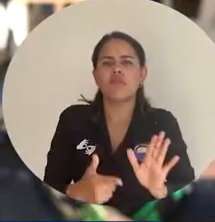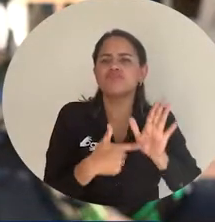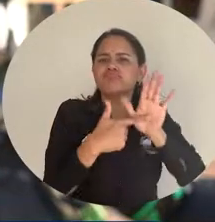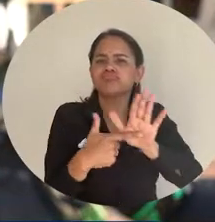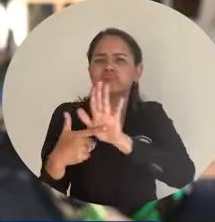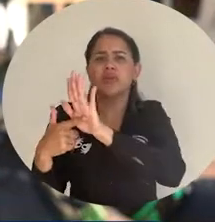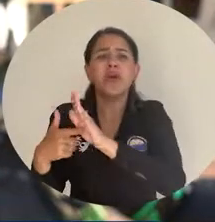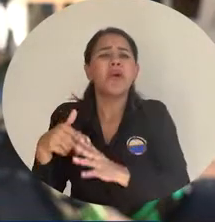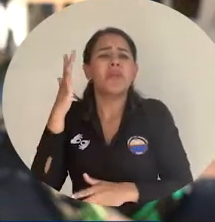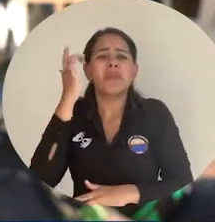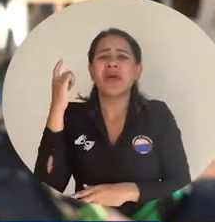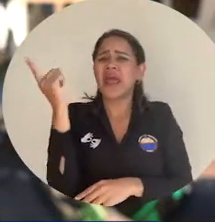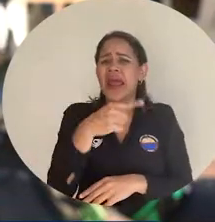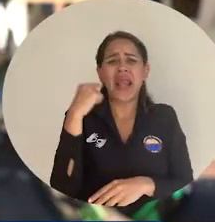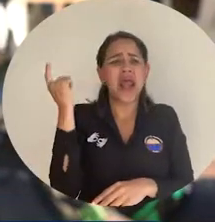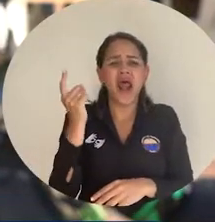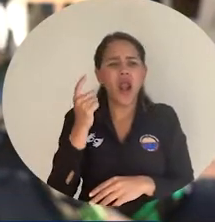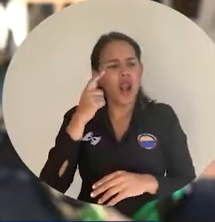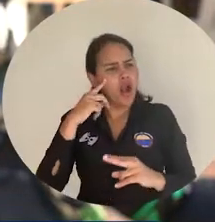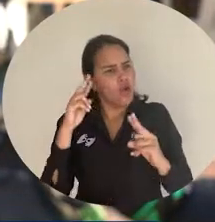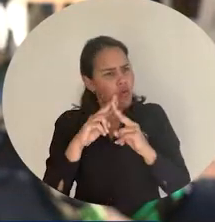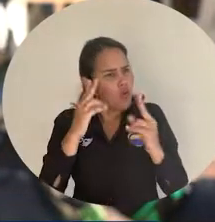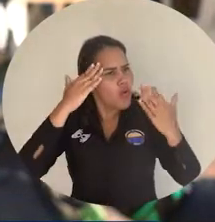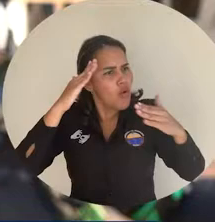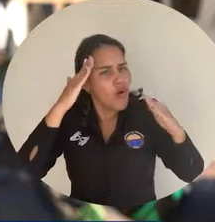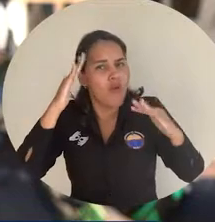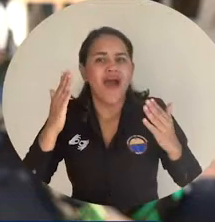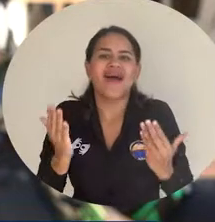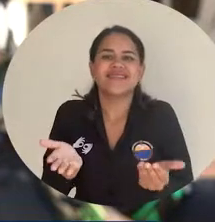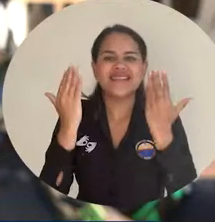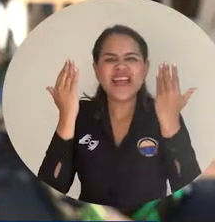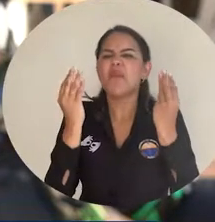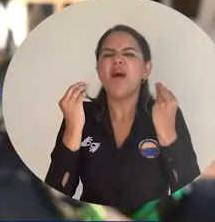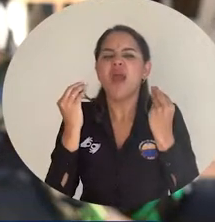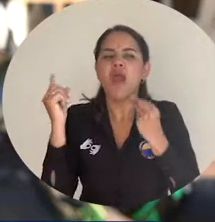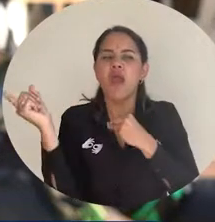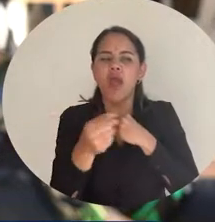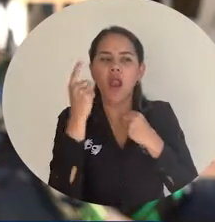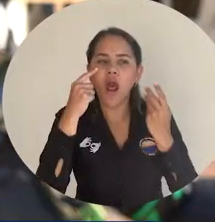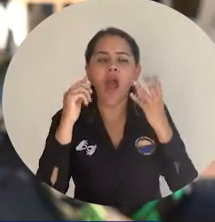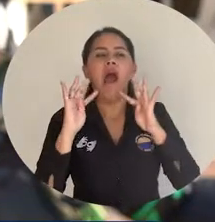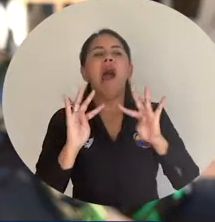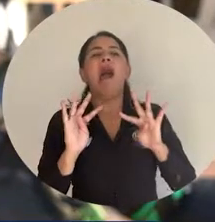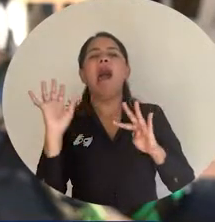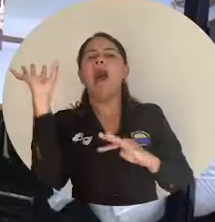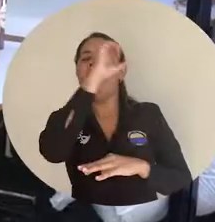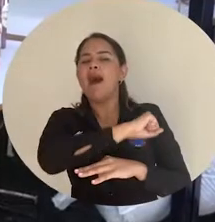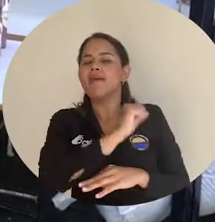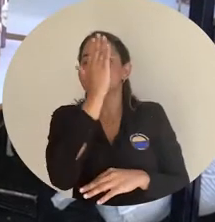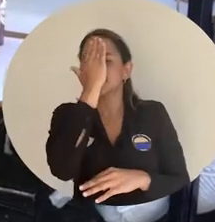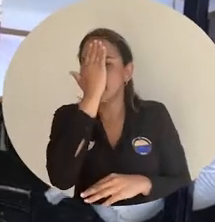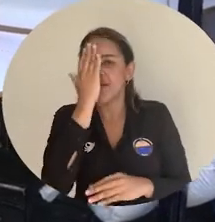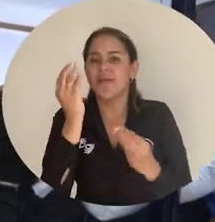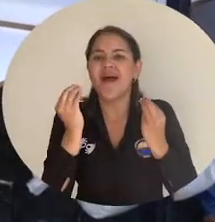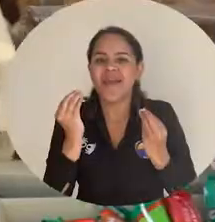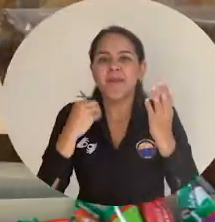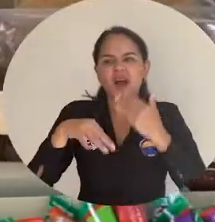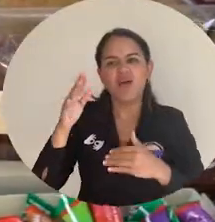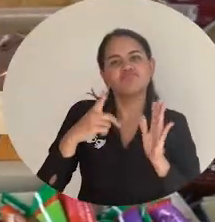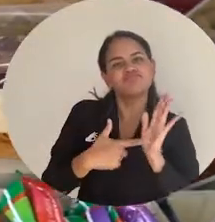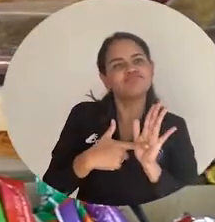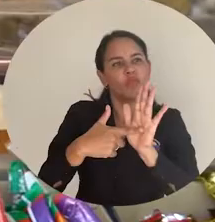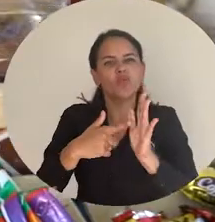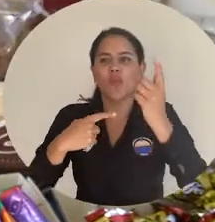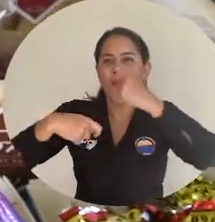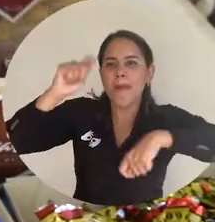donde casi nadie llega donde casi nadie nos conoce y que Estos espacios no permite es impulsar más nuestro producto y no